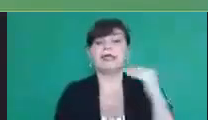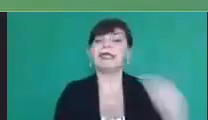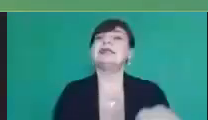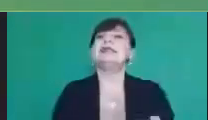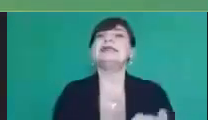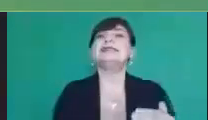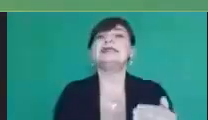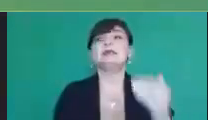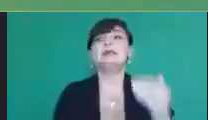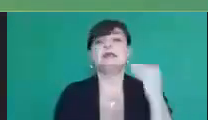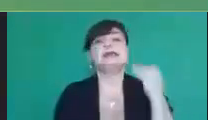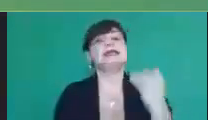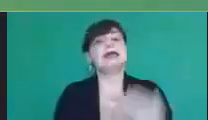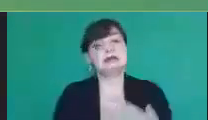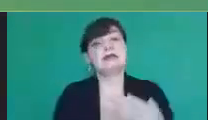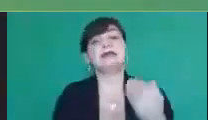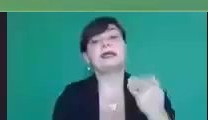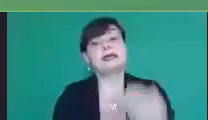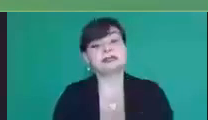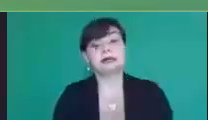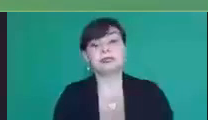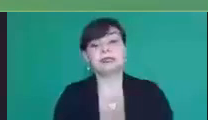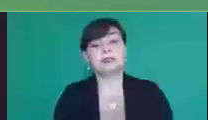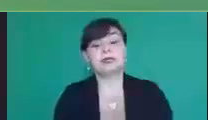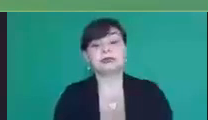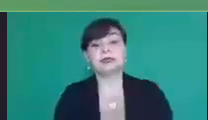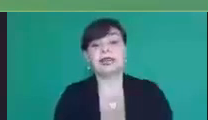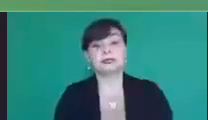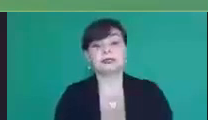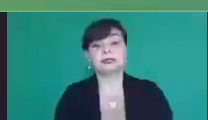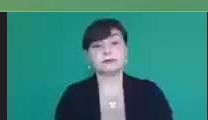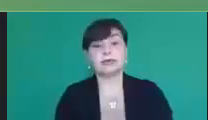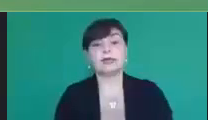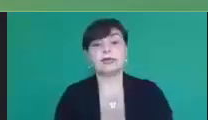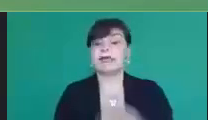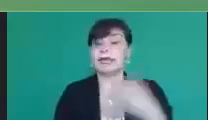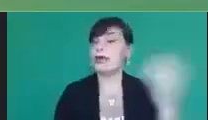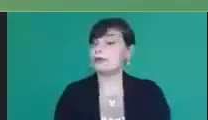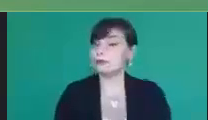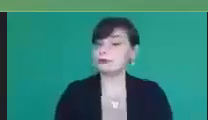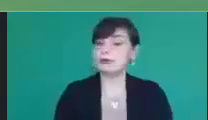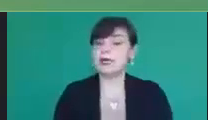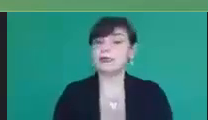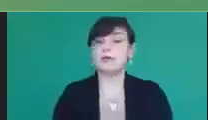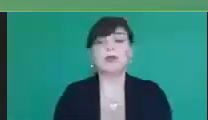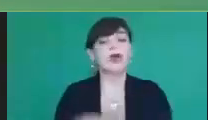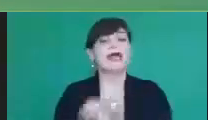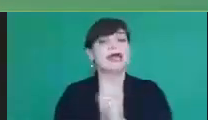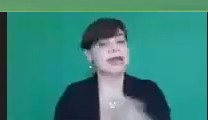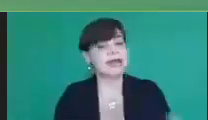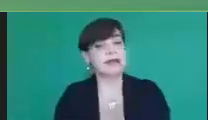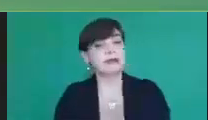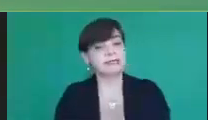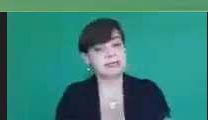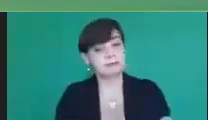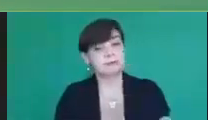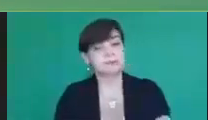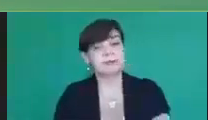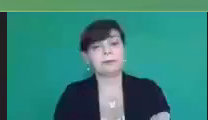quiere decir eso? Que realmente estamos haciendo las cosas bien. ¿Que hay oportunidades de mejora? Claro que